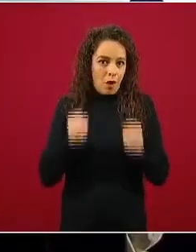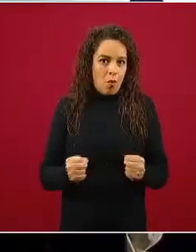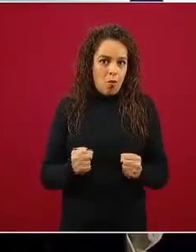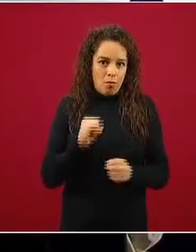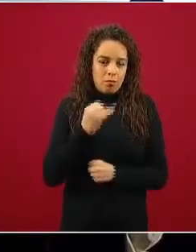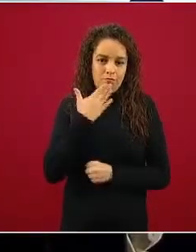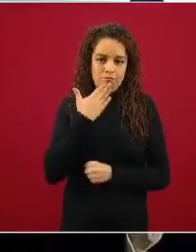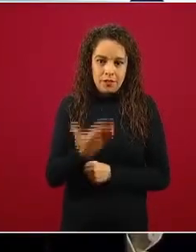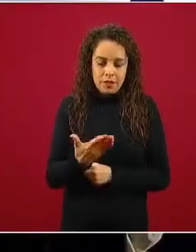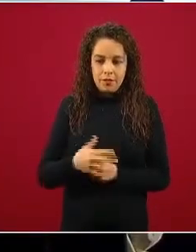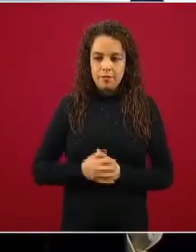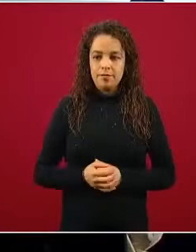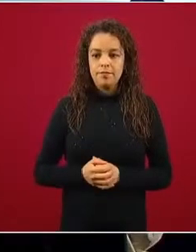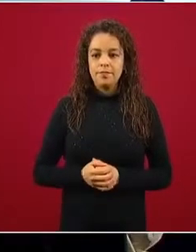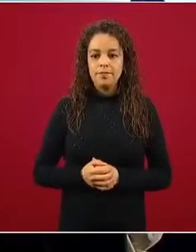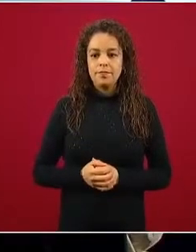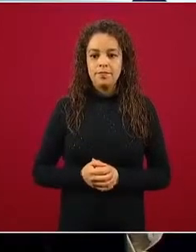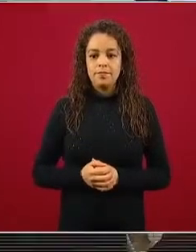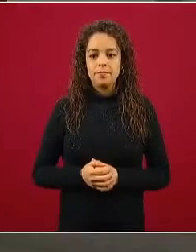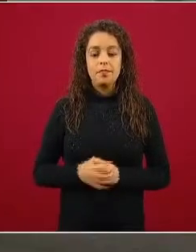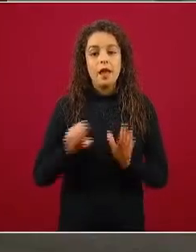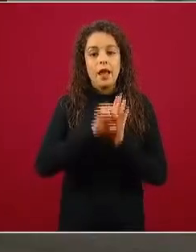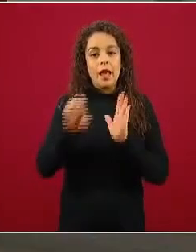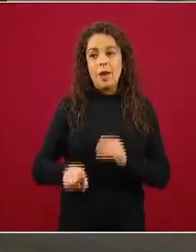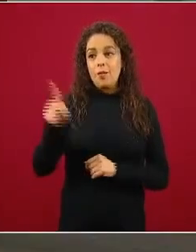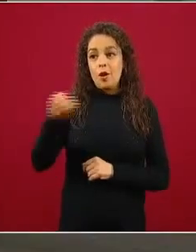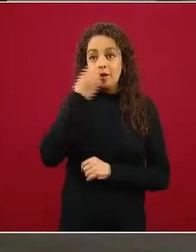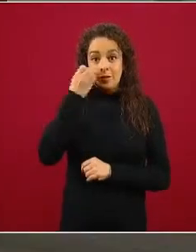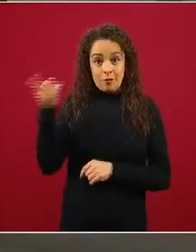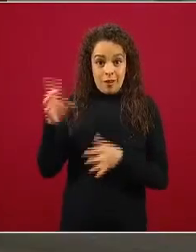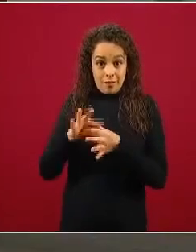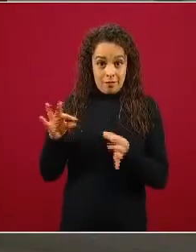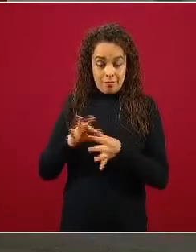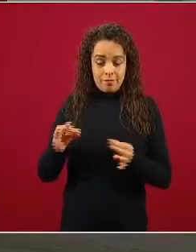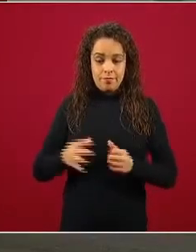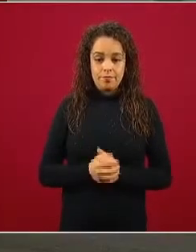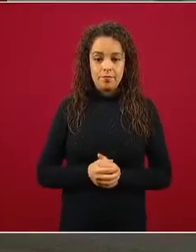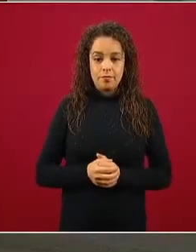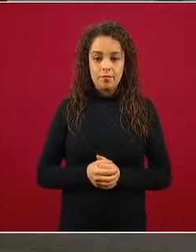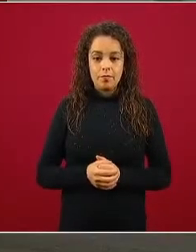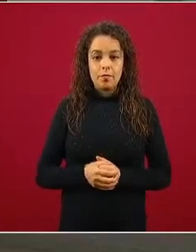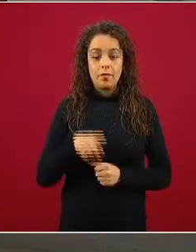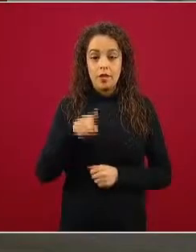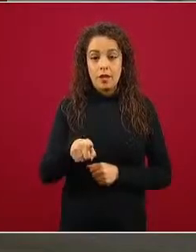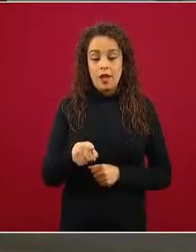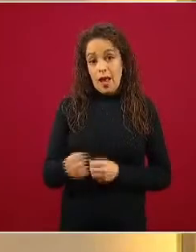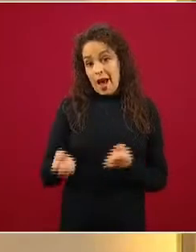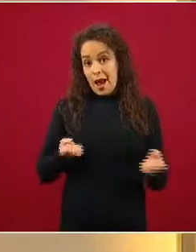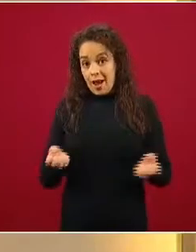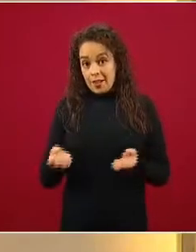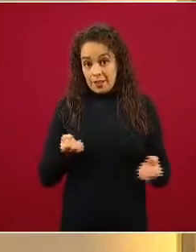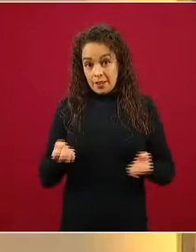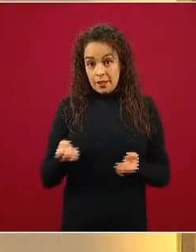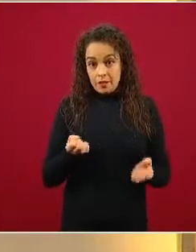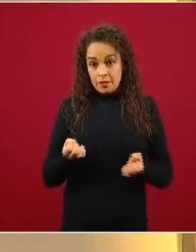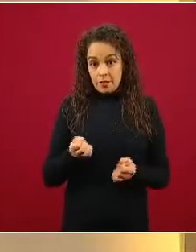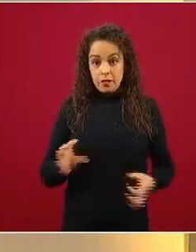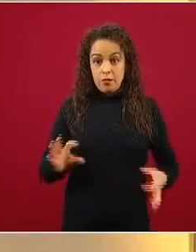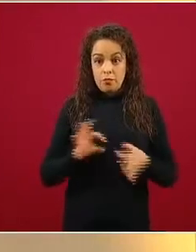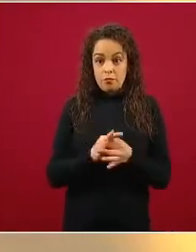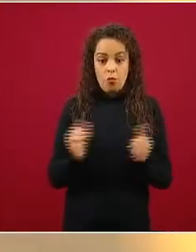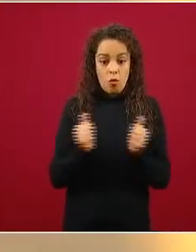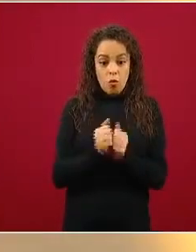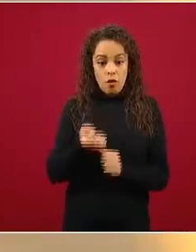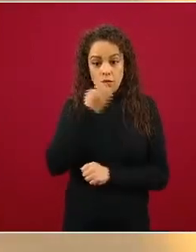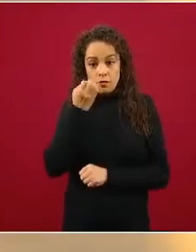muy virtuoso, por ejemplo, con lo que se comentaba de la escuela. Si el ejercicio que va a ser educación tiene que ver con la escuela y con la casa, es